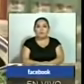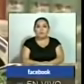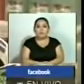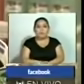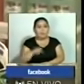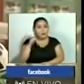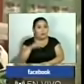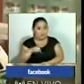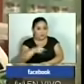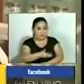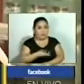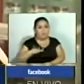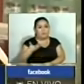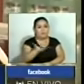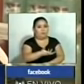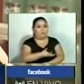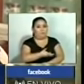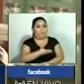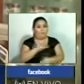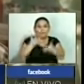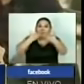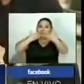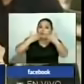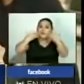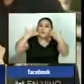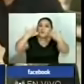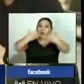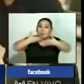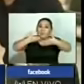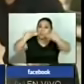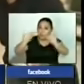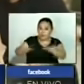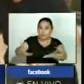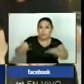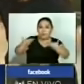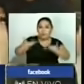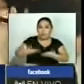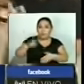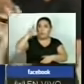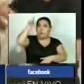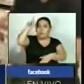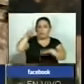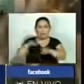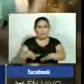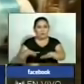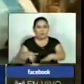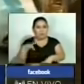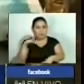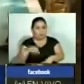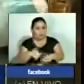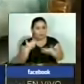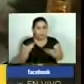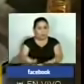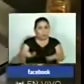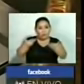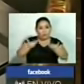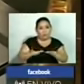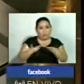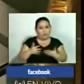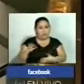ahorita nosotros nos sentimos muy felices por lo que los están dando. Gracias a Dios ahorita estamos siendo beneficiadas con